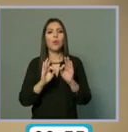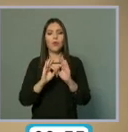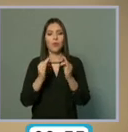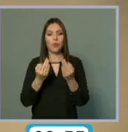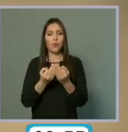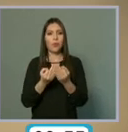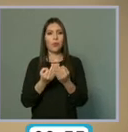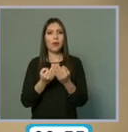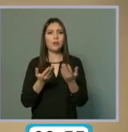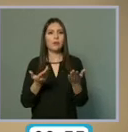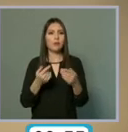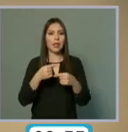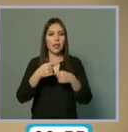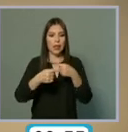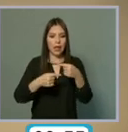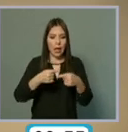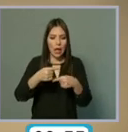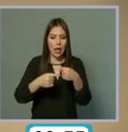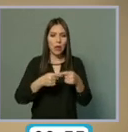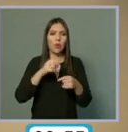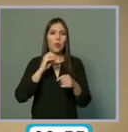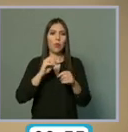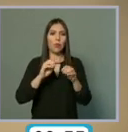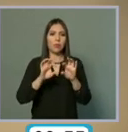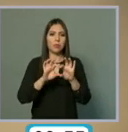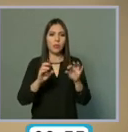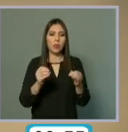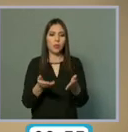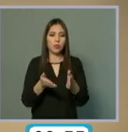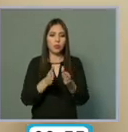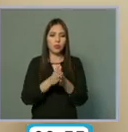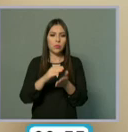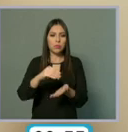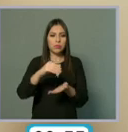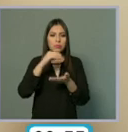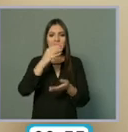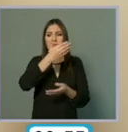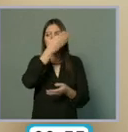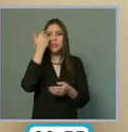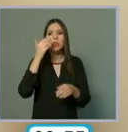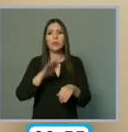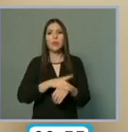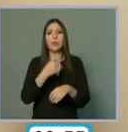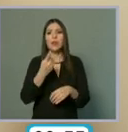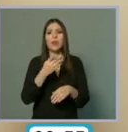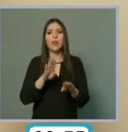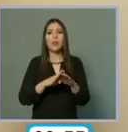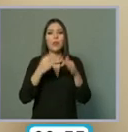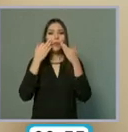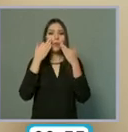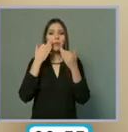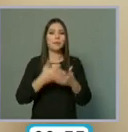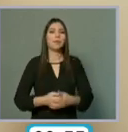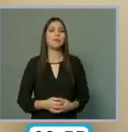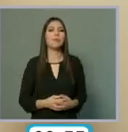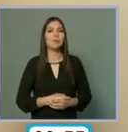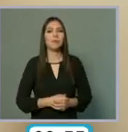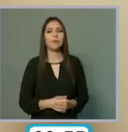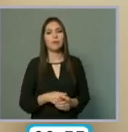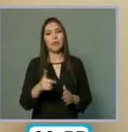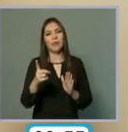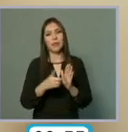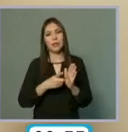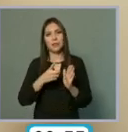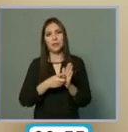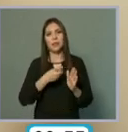el... Seguramente lo hicieron, ¿no? Seguramente Sí. lo hicieron, pero no hay ninguna referencia. Por supuesto, los diccionarios